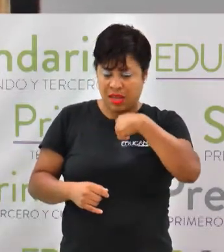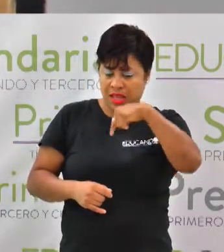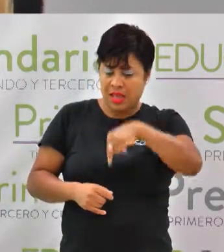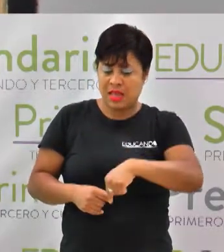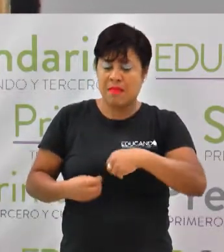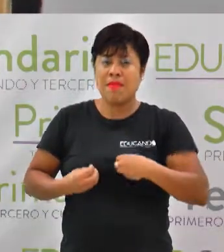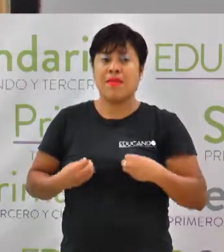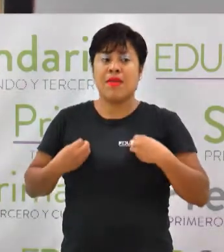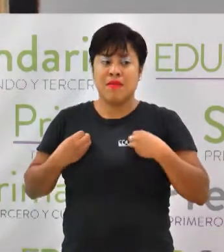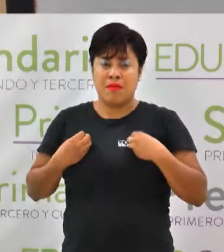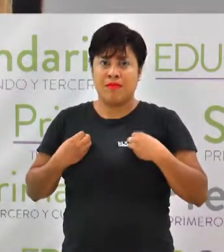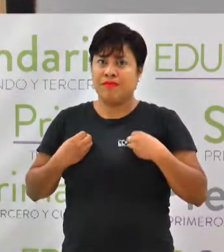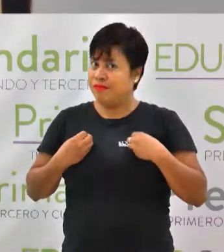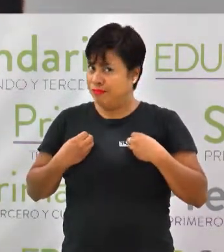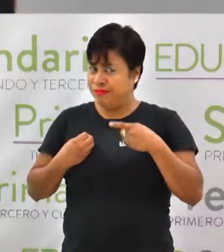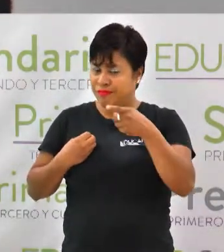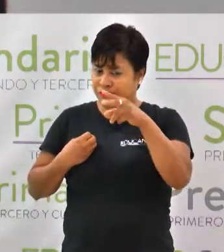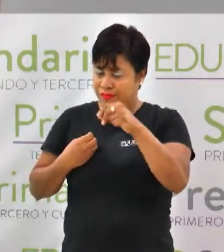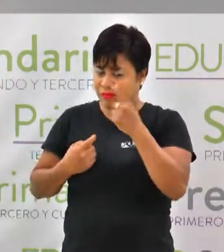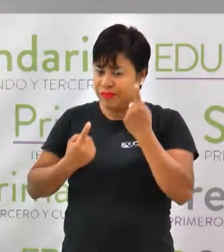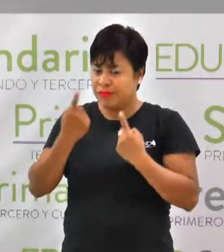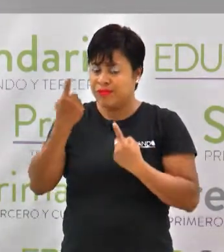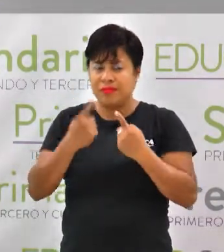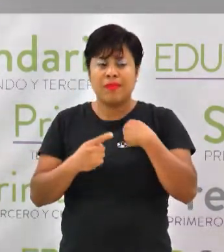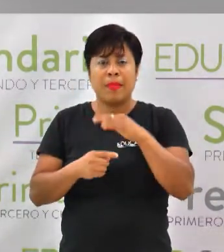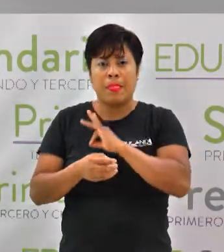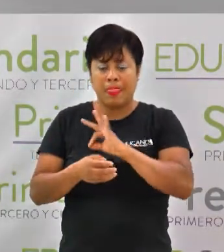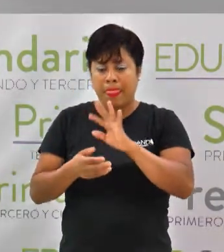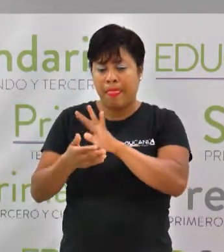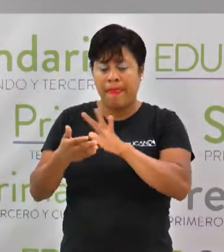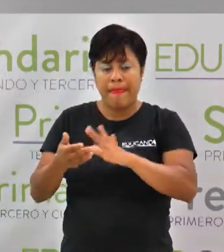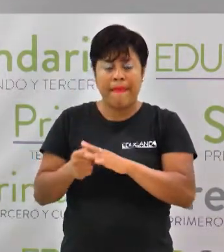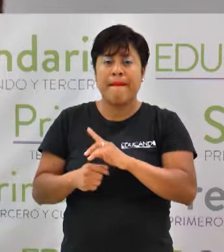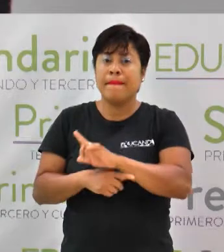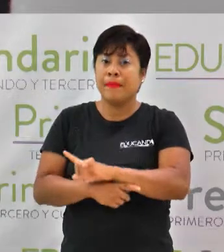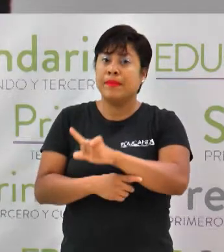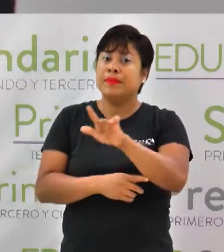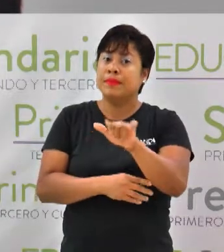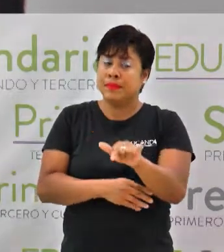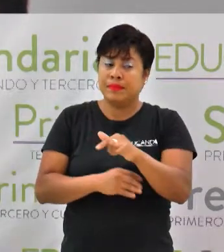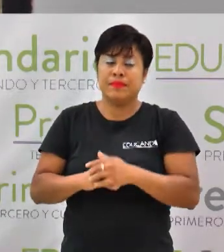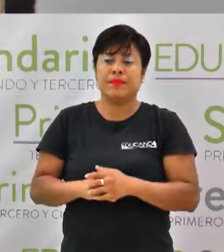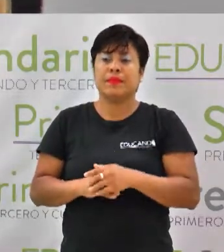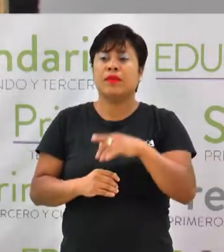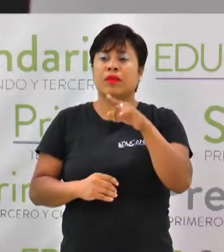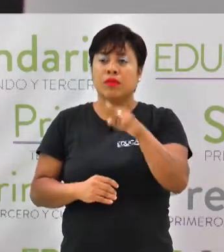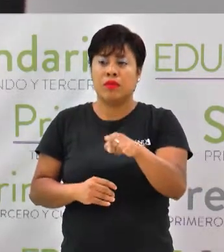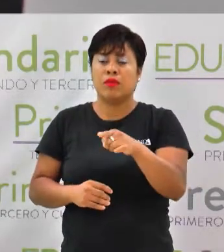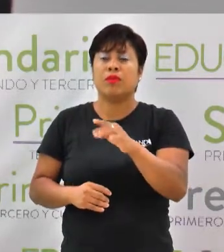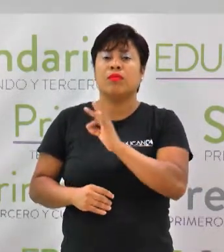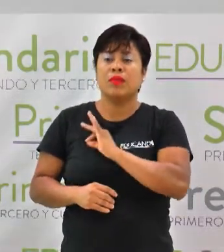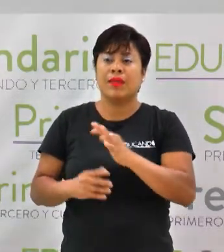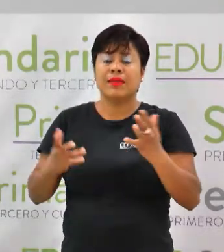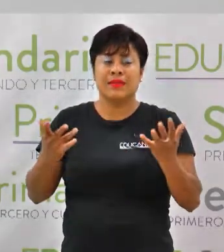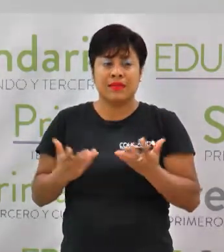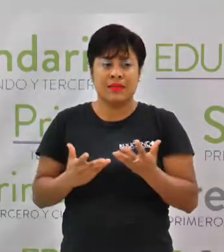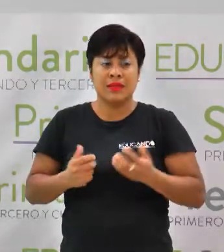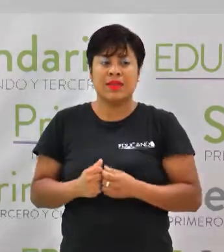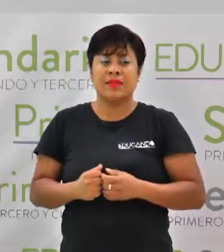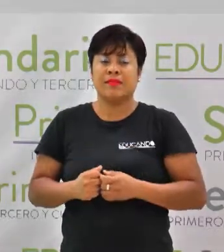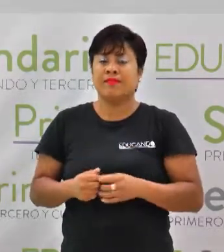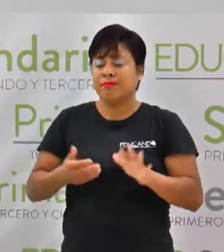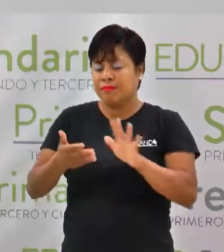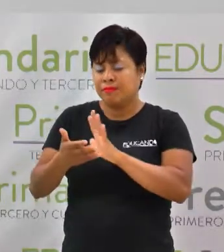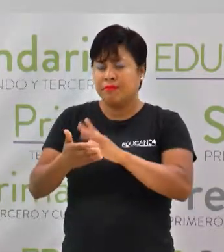vivo. Bueno, para que no te quedes con todas las dudas, te voy a leer una parte de él. Posteriormente, tú vas a tener la tarea